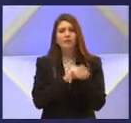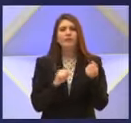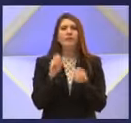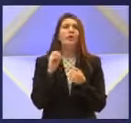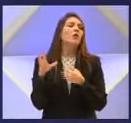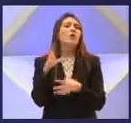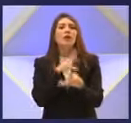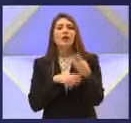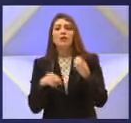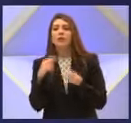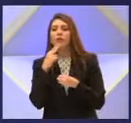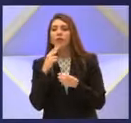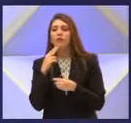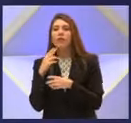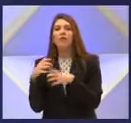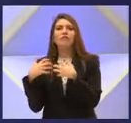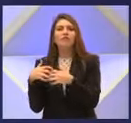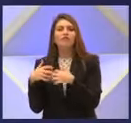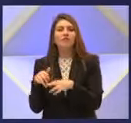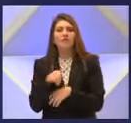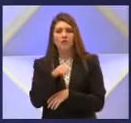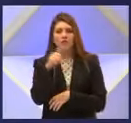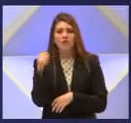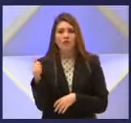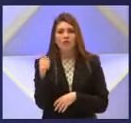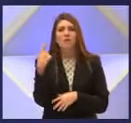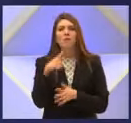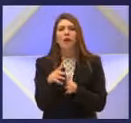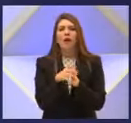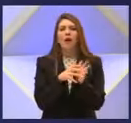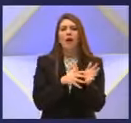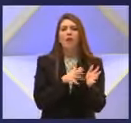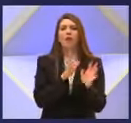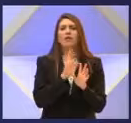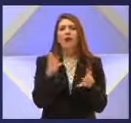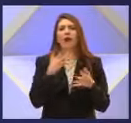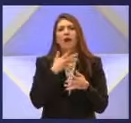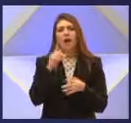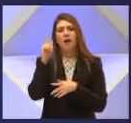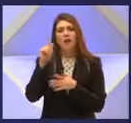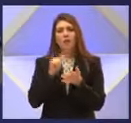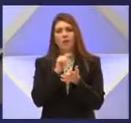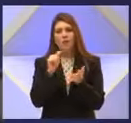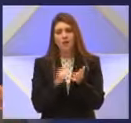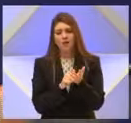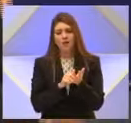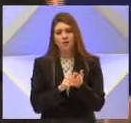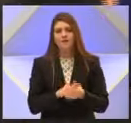y ahorrarnos los costos de haberlos llevado hasta el espacio muchas gracias